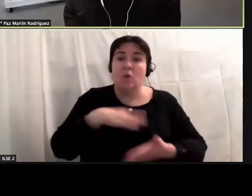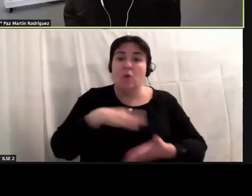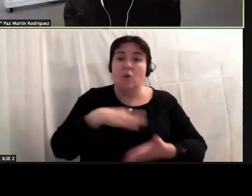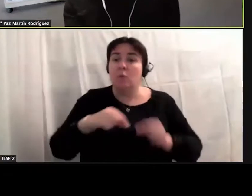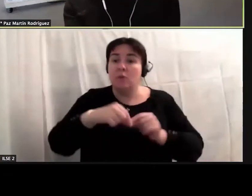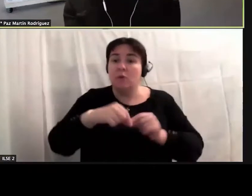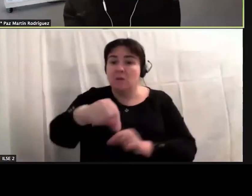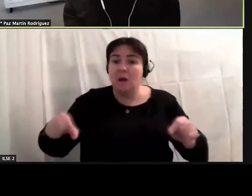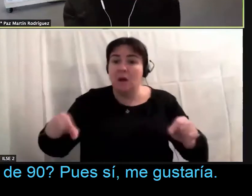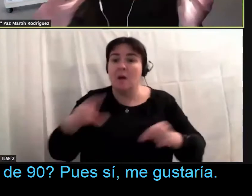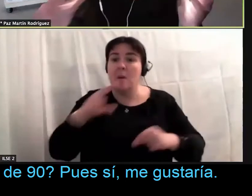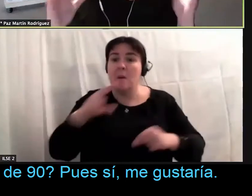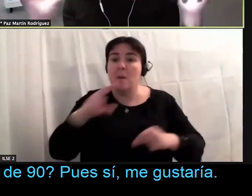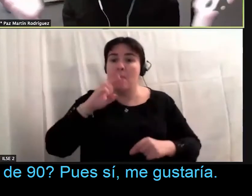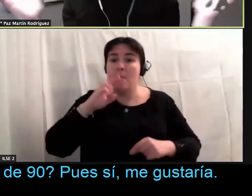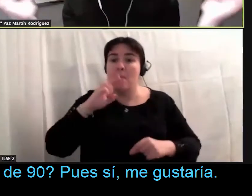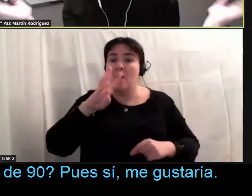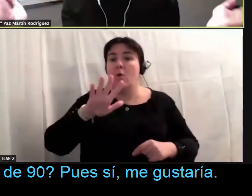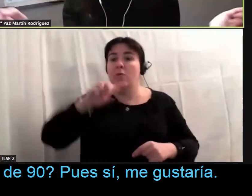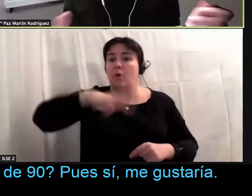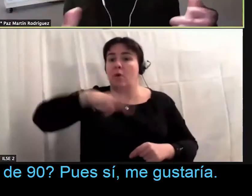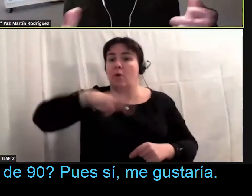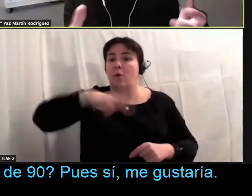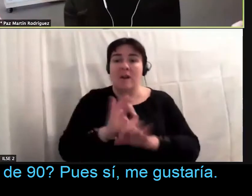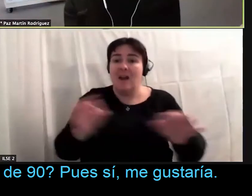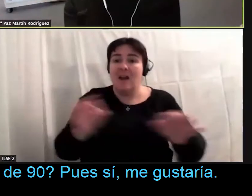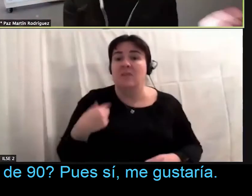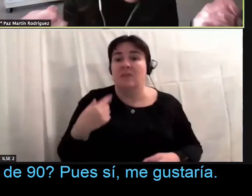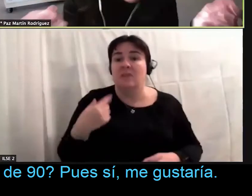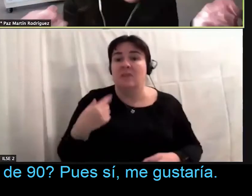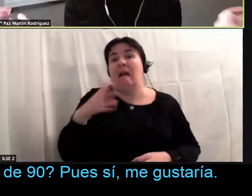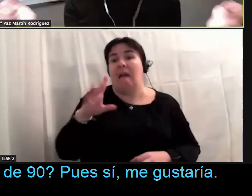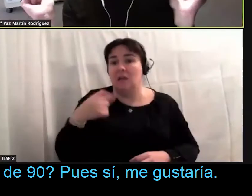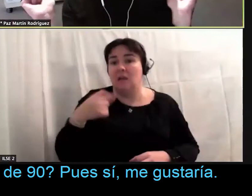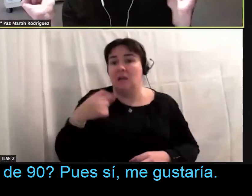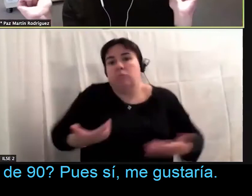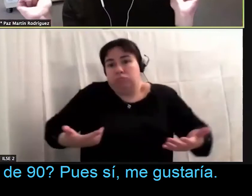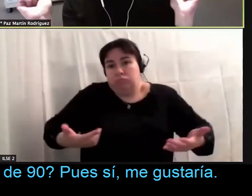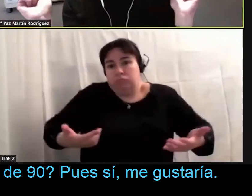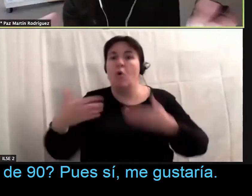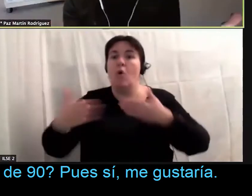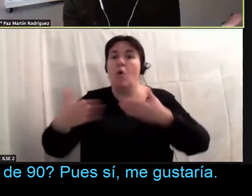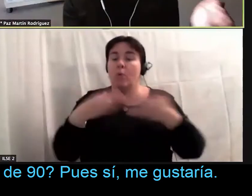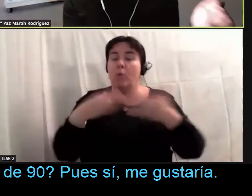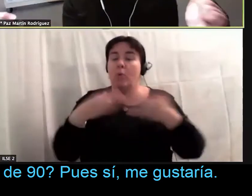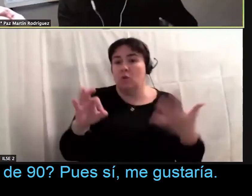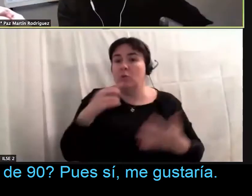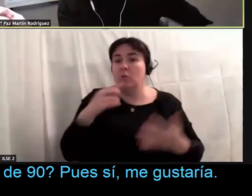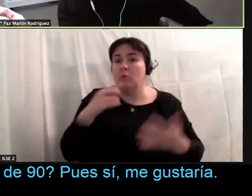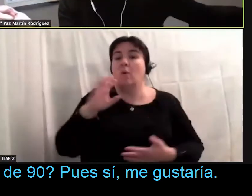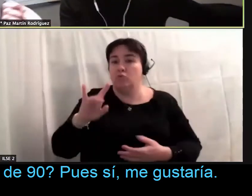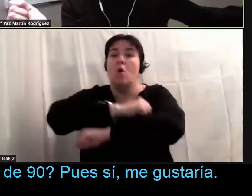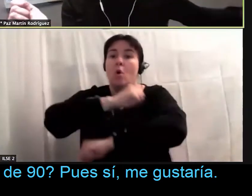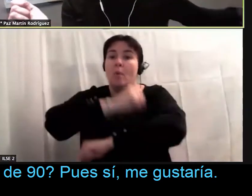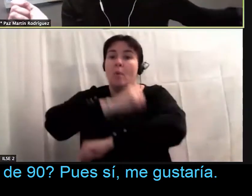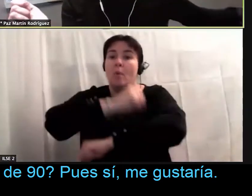o sea, nadie dice, ¿no quiere usted tener las puertas de 90? Pues sí, me gustaría tener puertas de 90. ¿Y no quiere tener usted las ventanas que llegan hasta una altura que